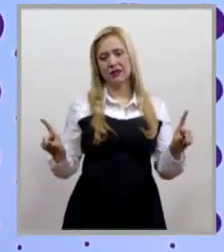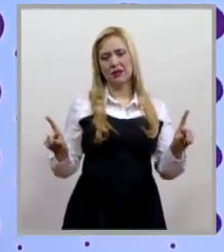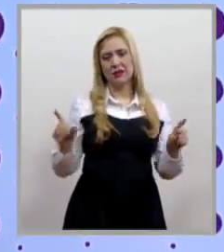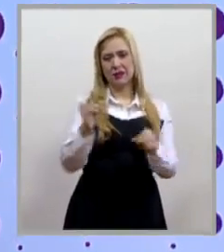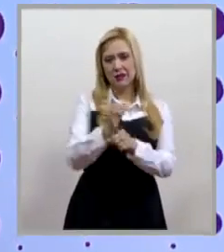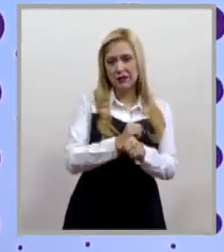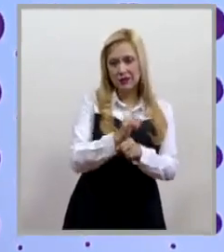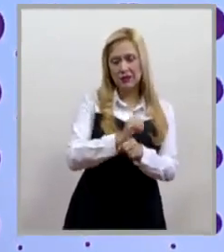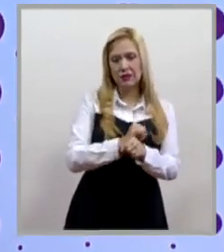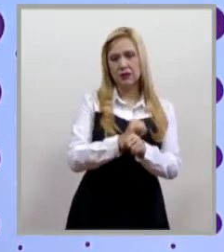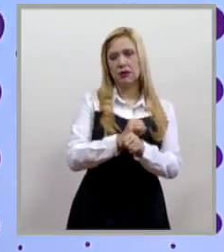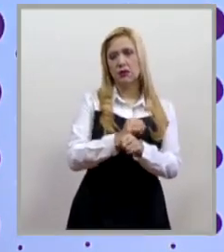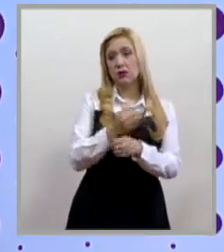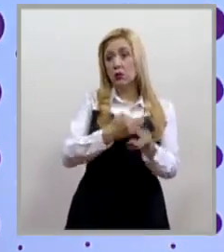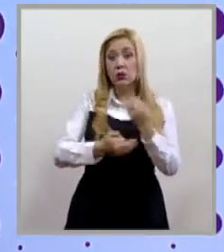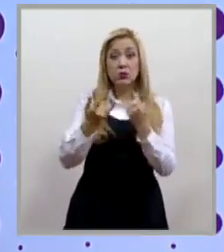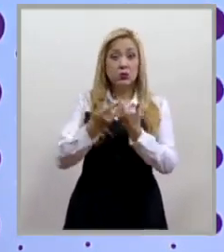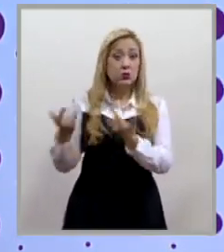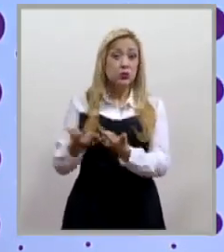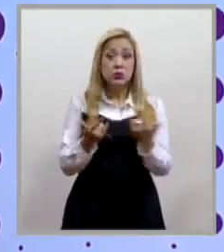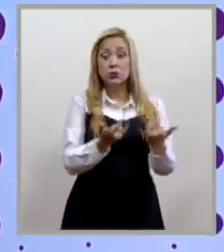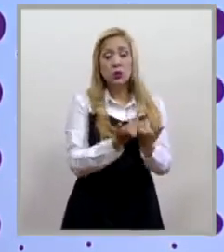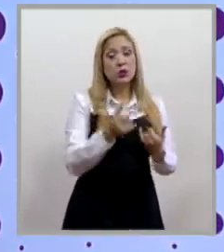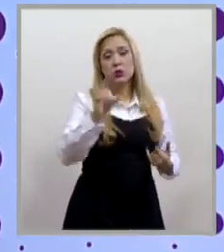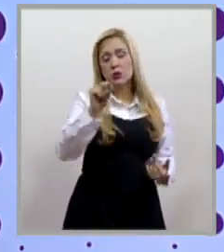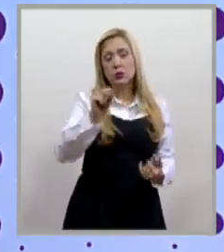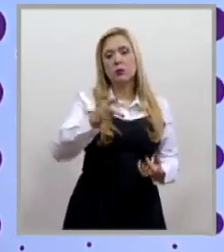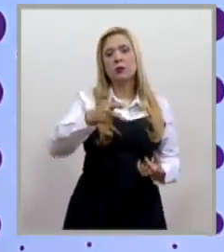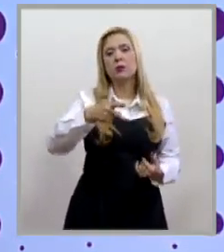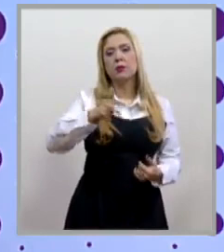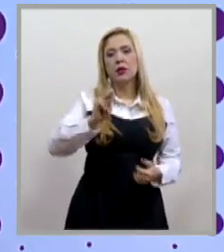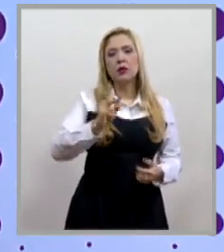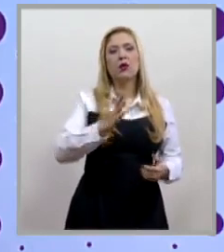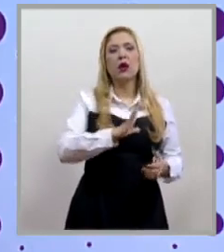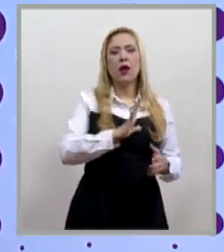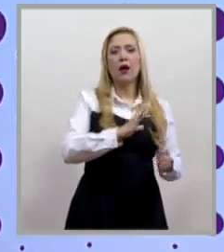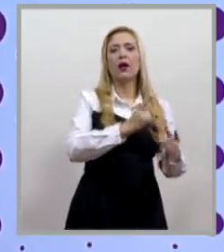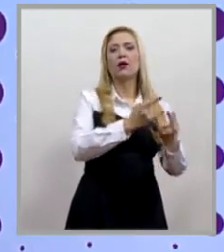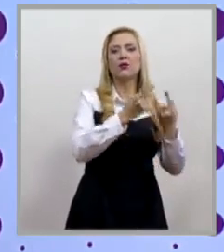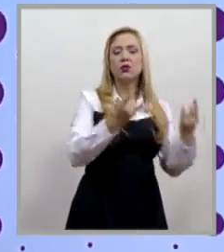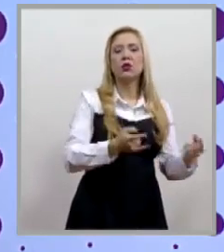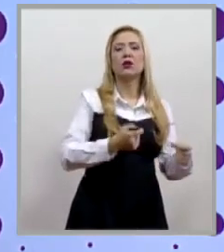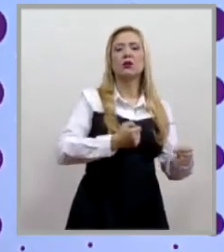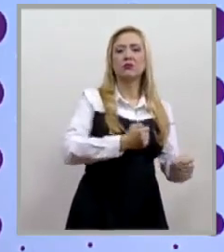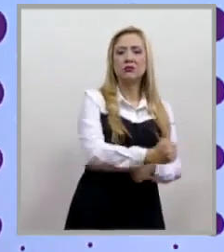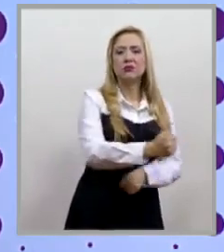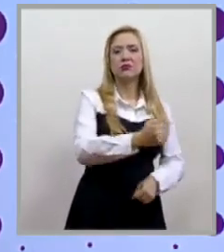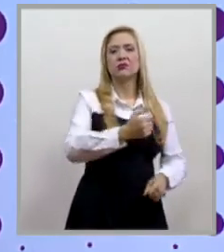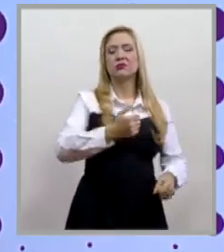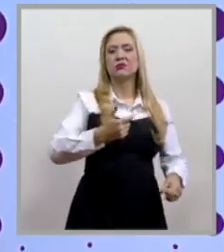Porque también desde la perspectiva del agresor, el agresor requiere de una